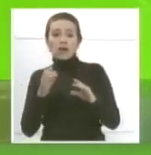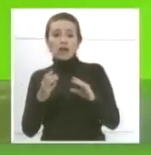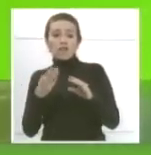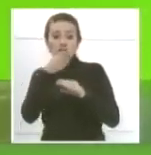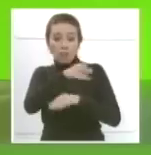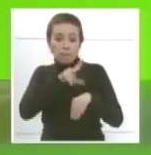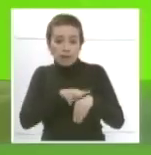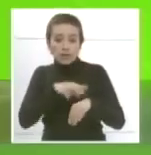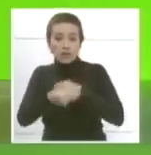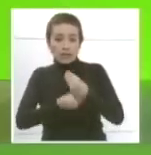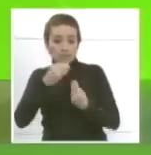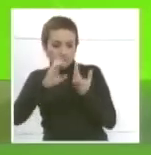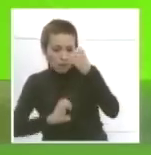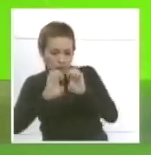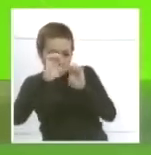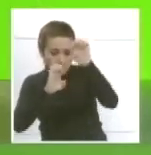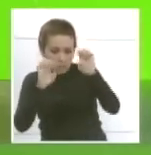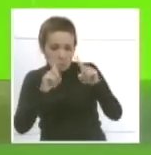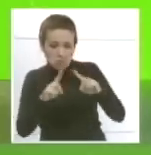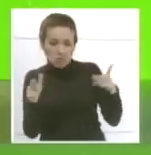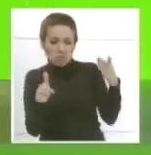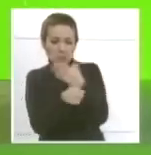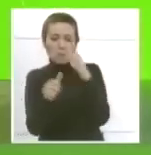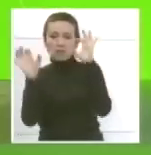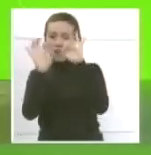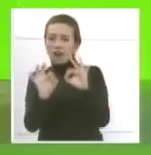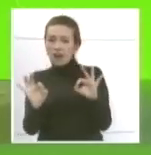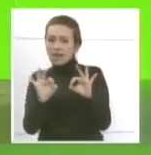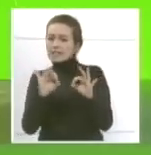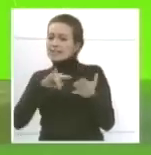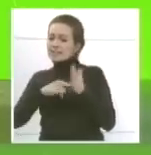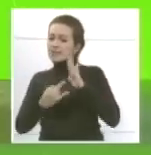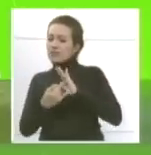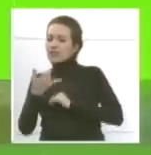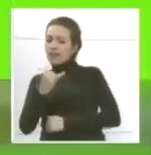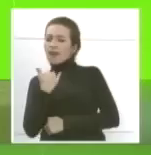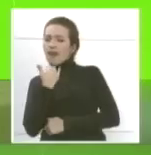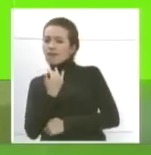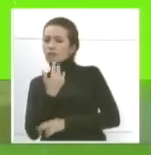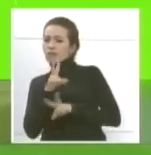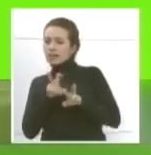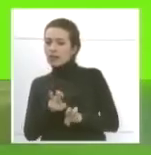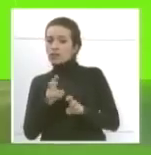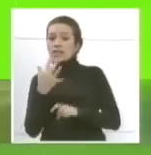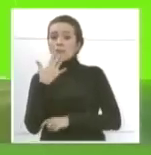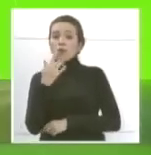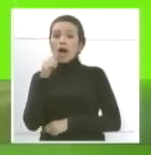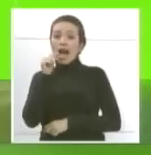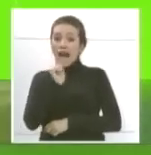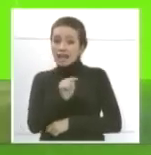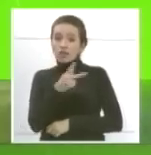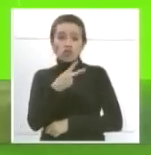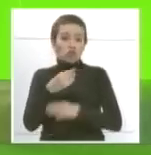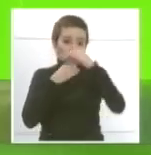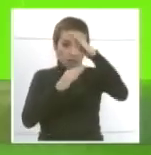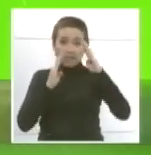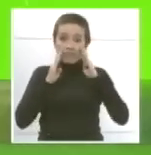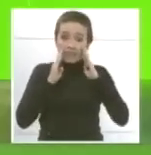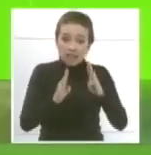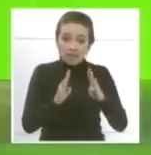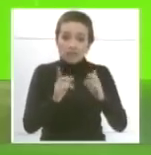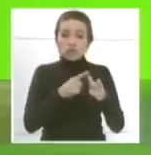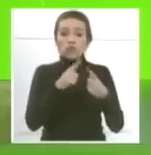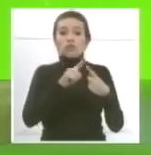Lo que quiere decir que la columna está funcionando mecánicamente mal. Si no se toman los correctivos en ese momento, pasa a la etapa